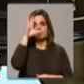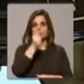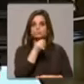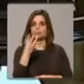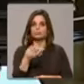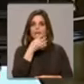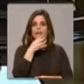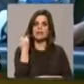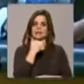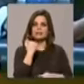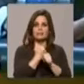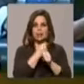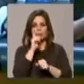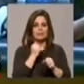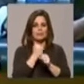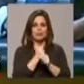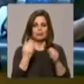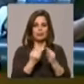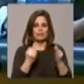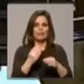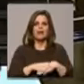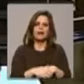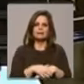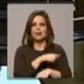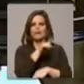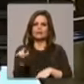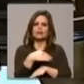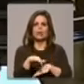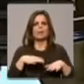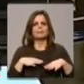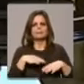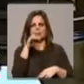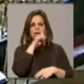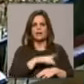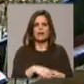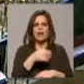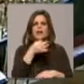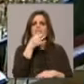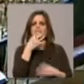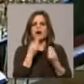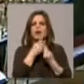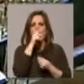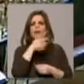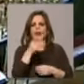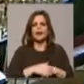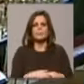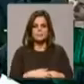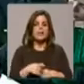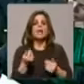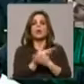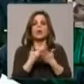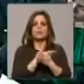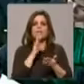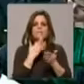de los trabajadores y trabajadoras. ¿Por qué calles ustedes pasean? ¿Con qué gente ustedes hablan, señor Rajoy? La economía española creará